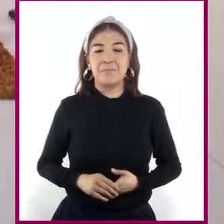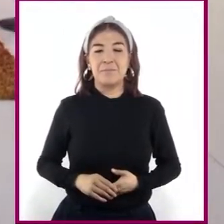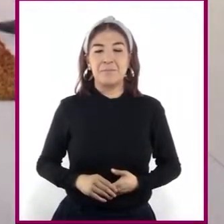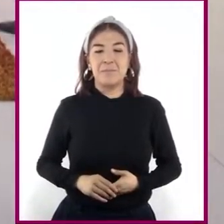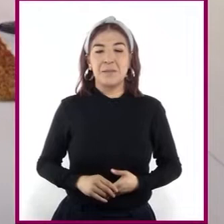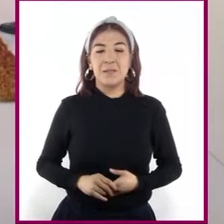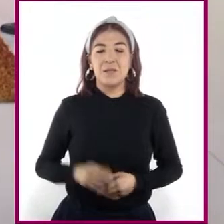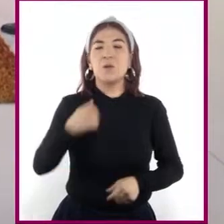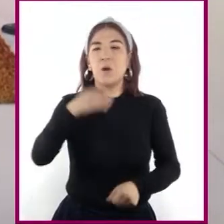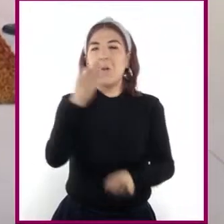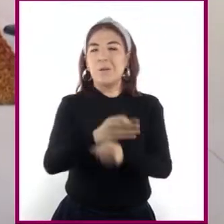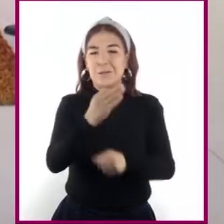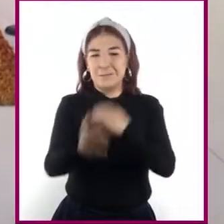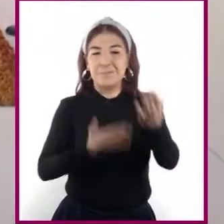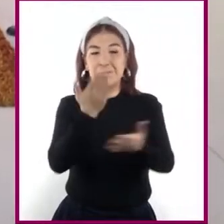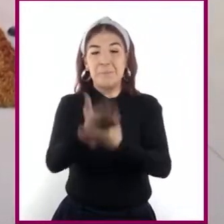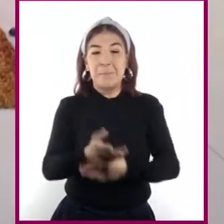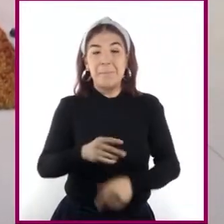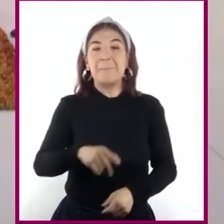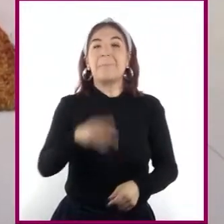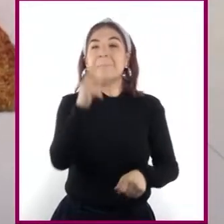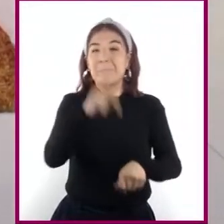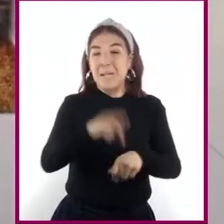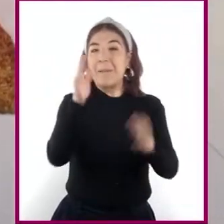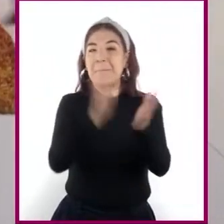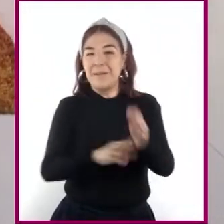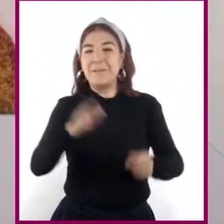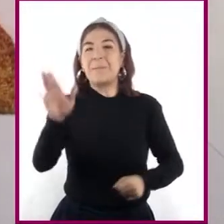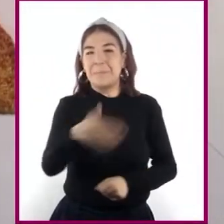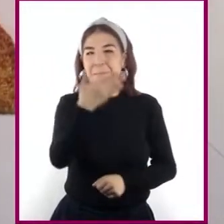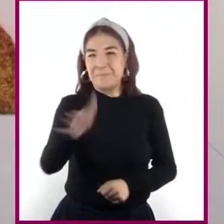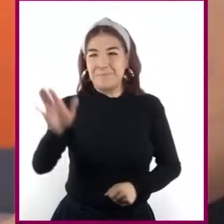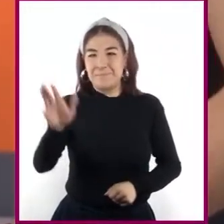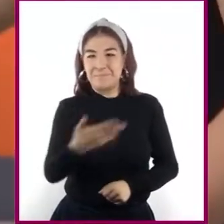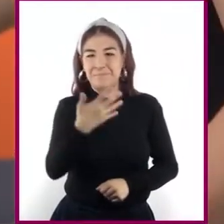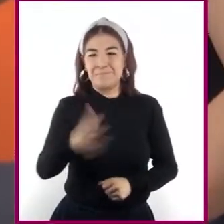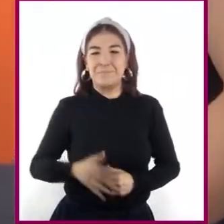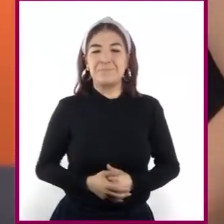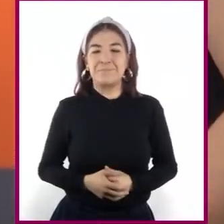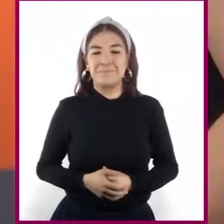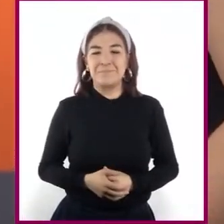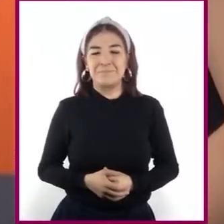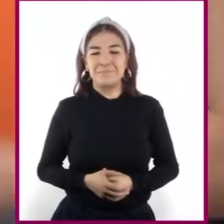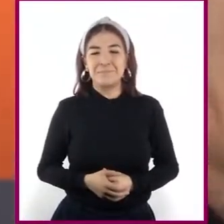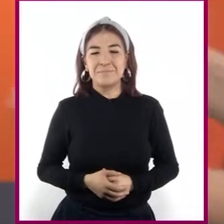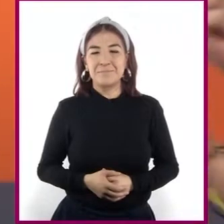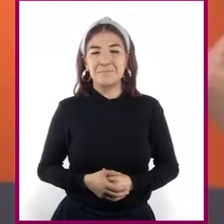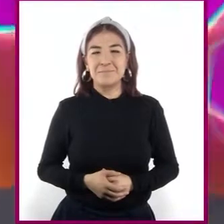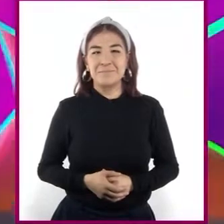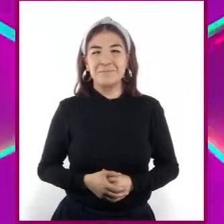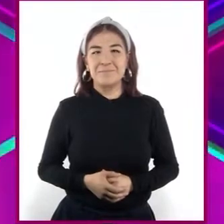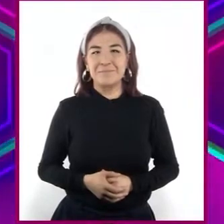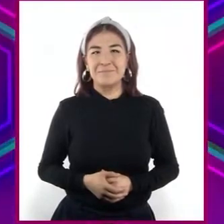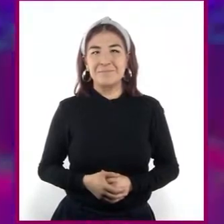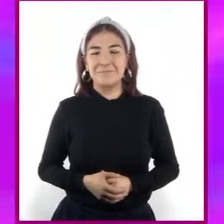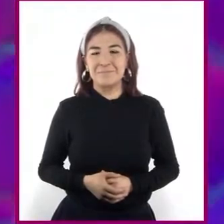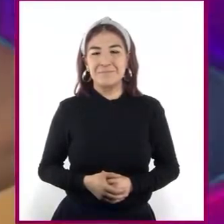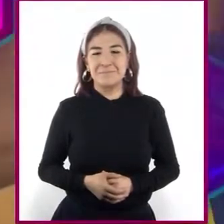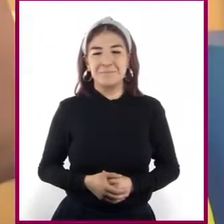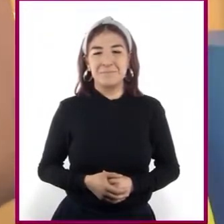Propongo un piedra, papel o tijera para ver quién inicia. Perfecto. Piedra, papel o tijera.